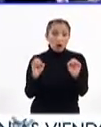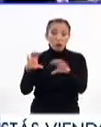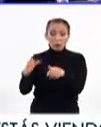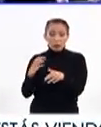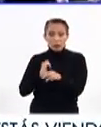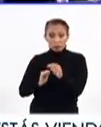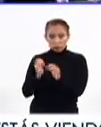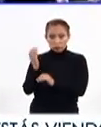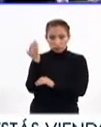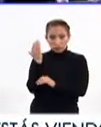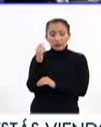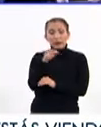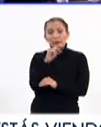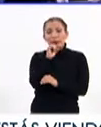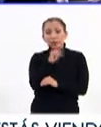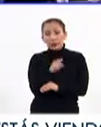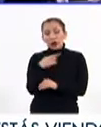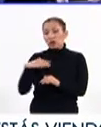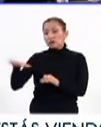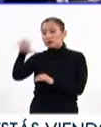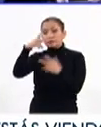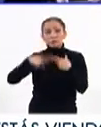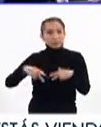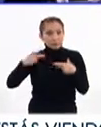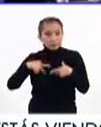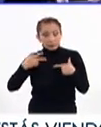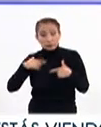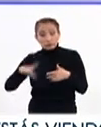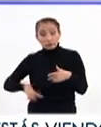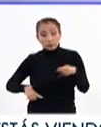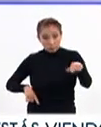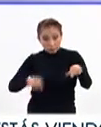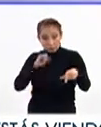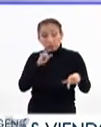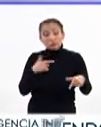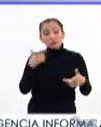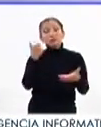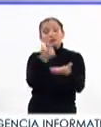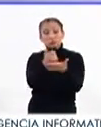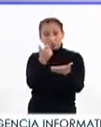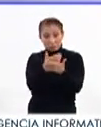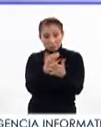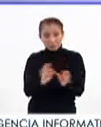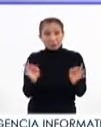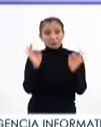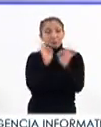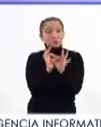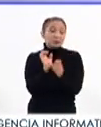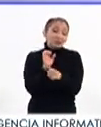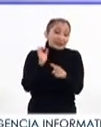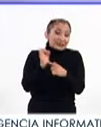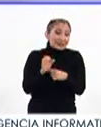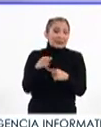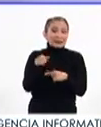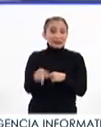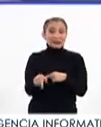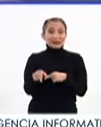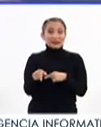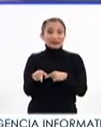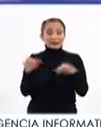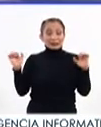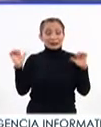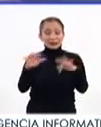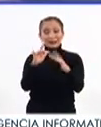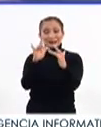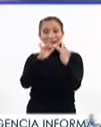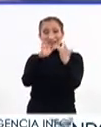comunidades originarias, y también con la sociedad civil, y el gobierno también tiene una participación muy importante. Entonces, esta